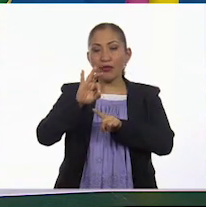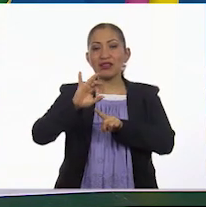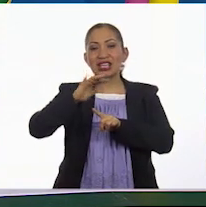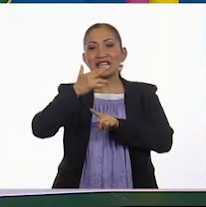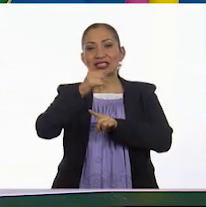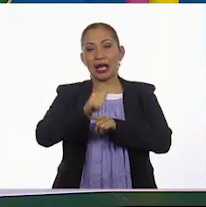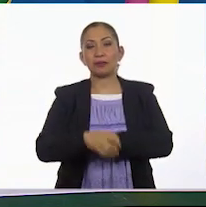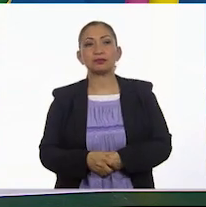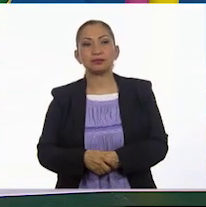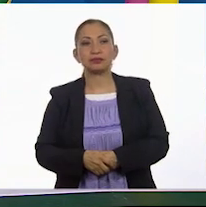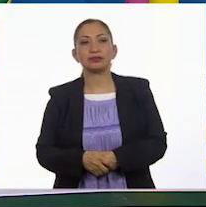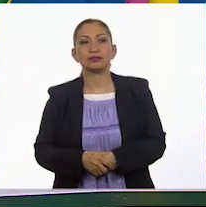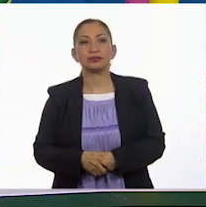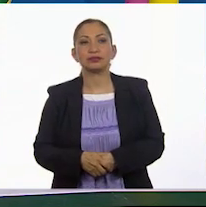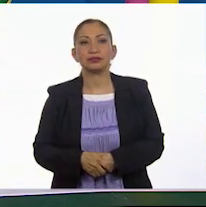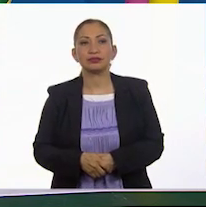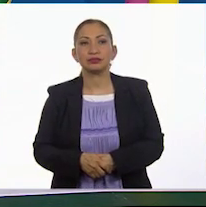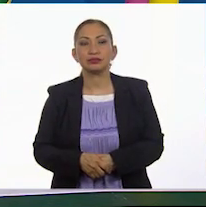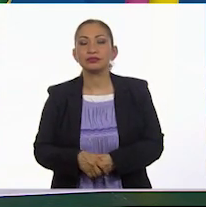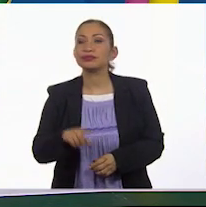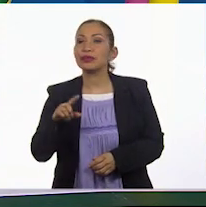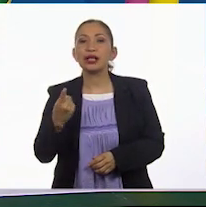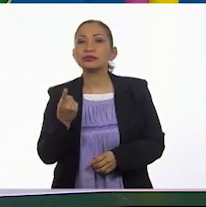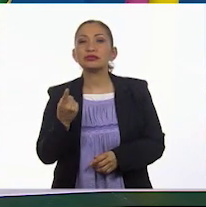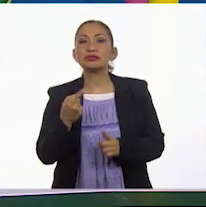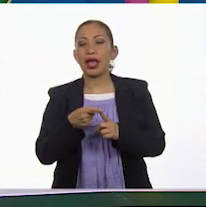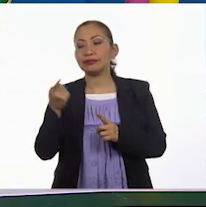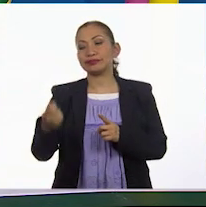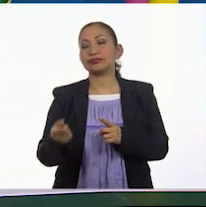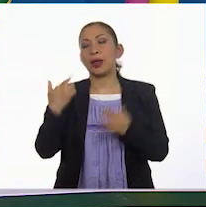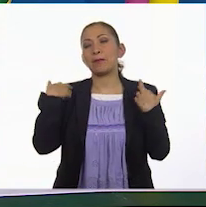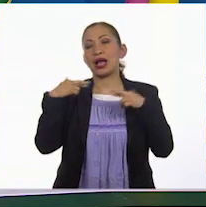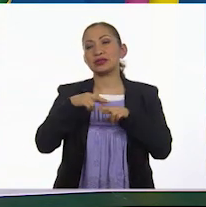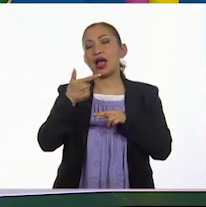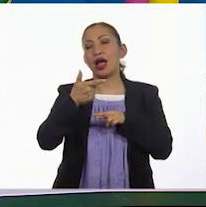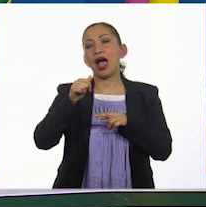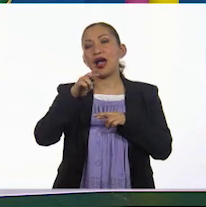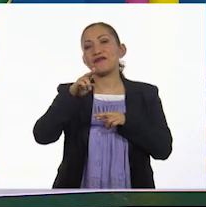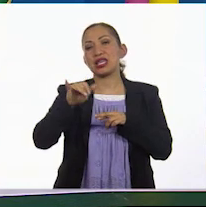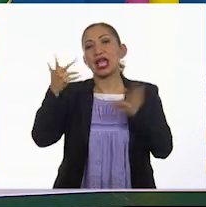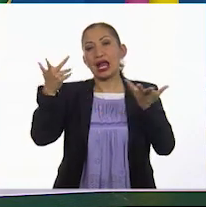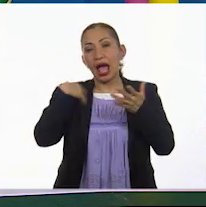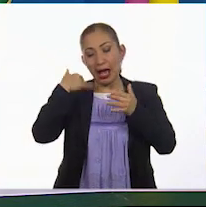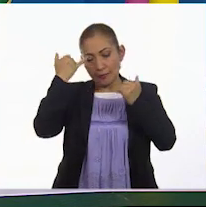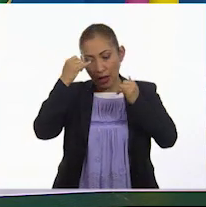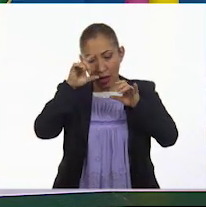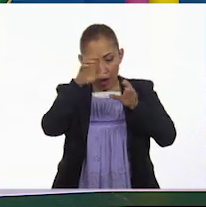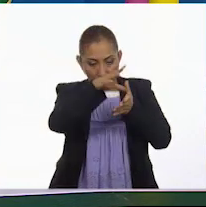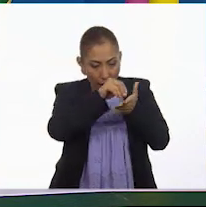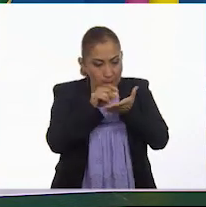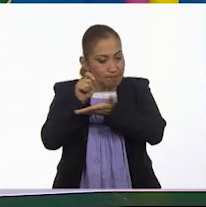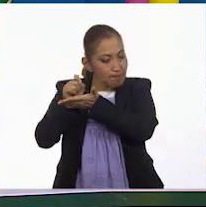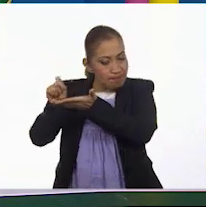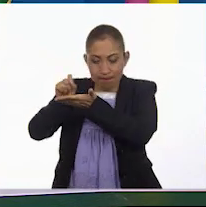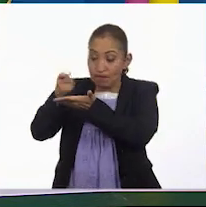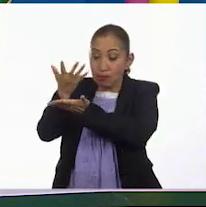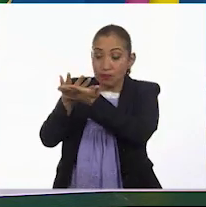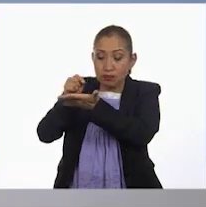Y el nombre del elaborador, que en este caso es la maestra Gaby Rivas, y ella elaboró esta ficha.